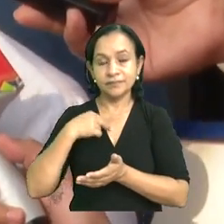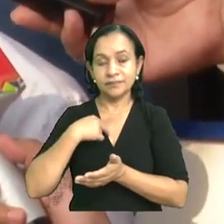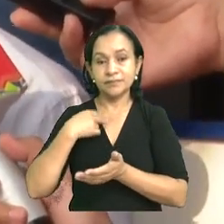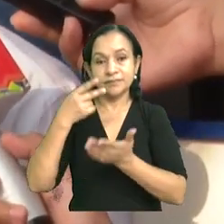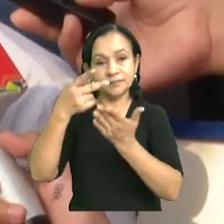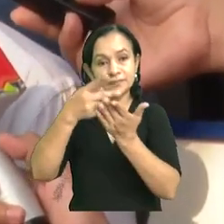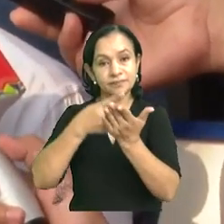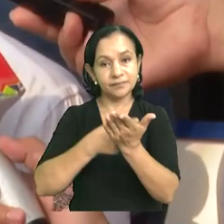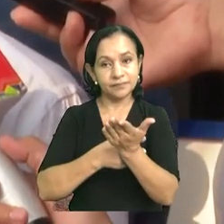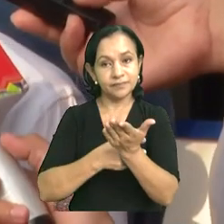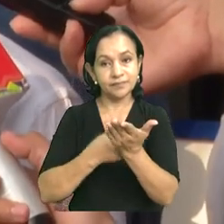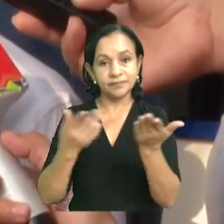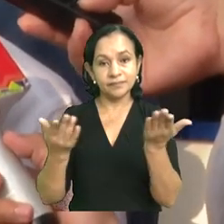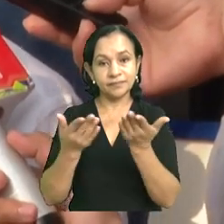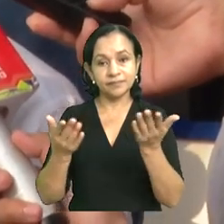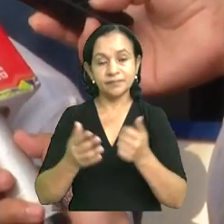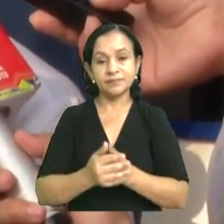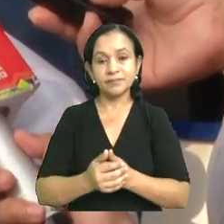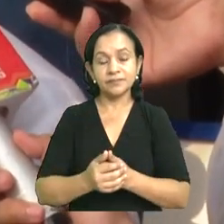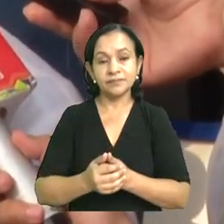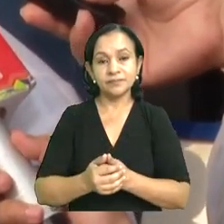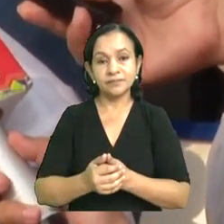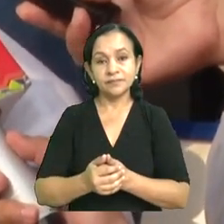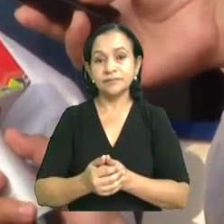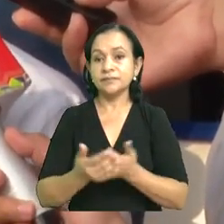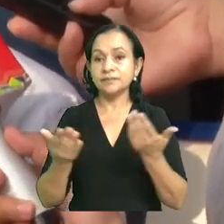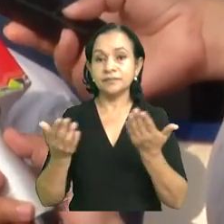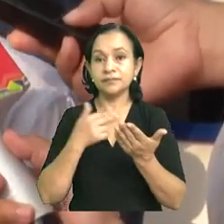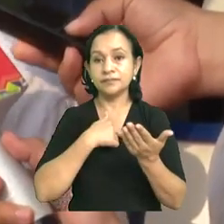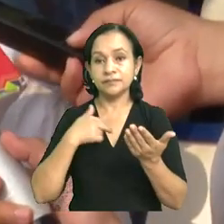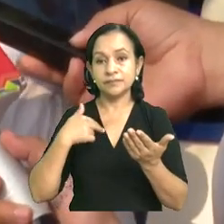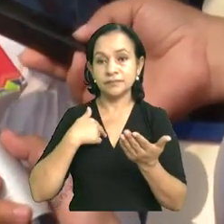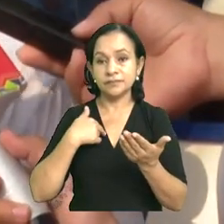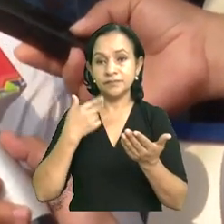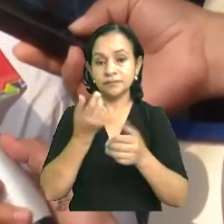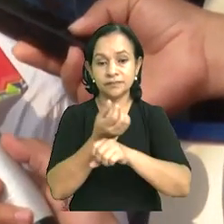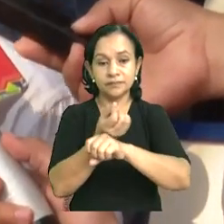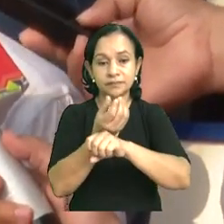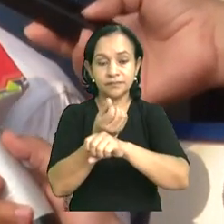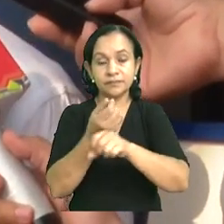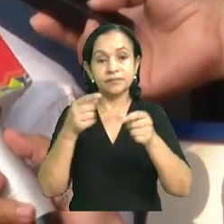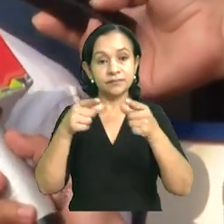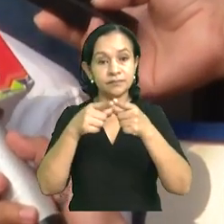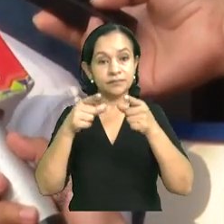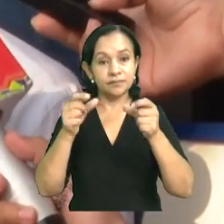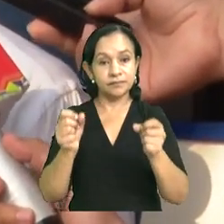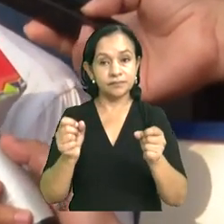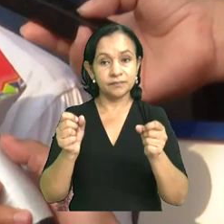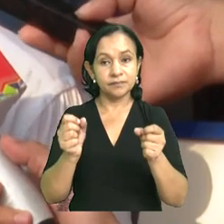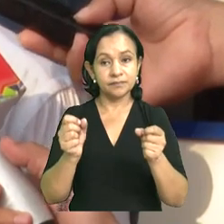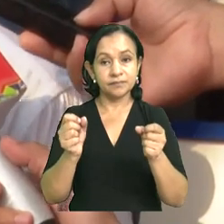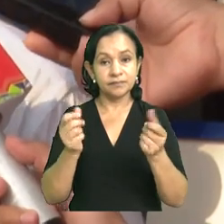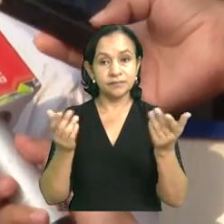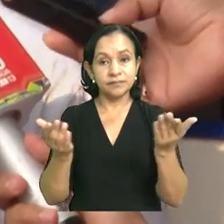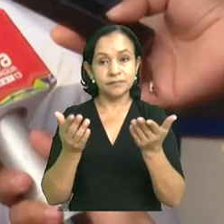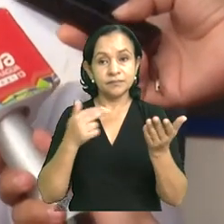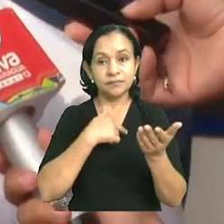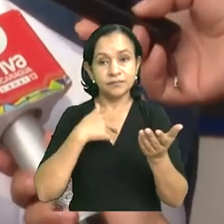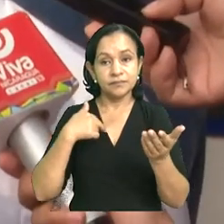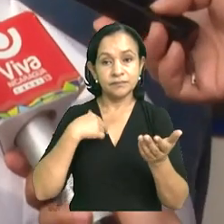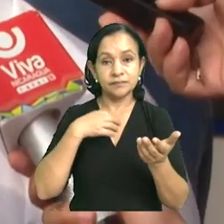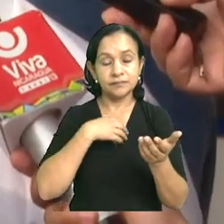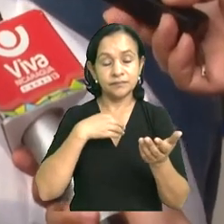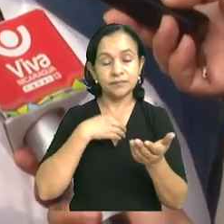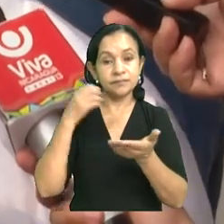proyecto es el por parte de la alcaldía de Managua. Eso, nuestro